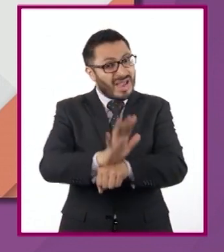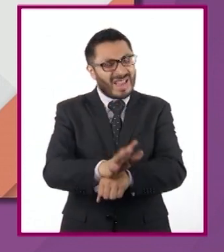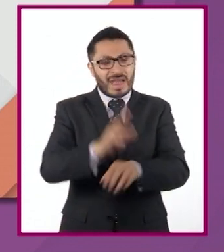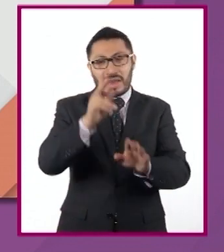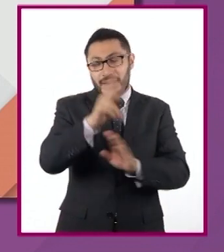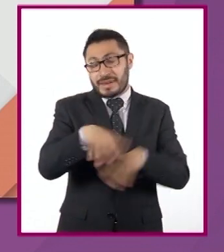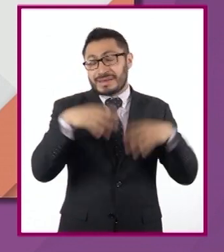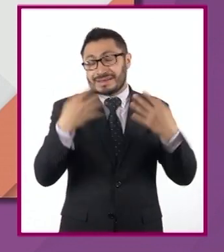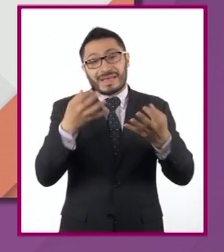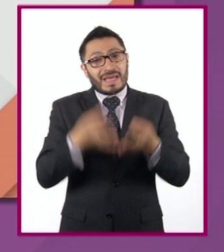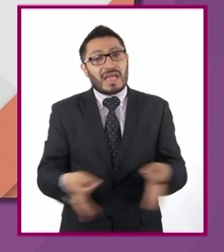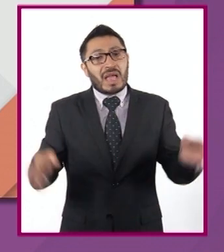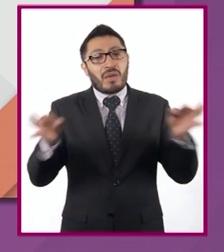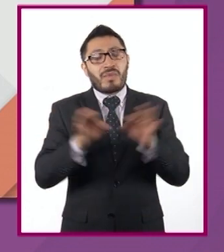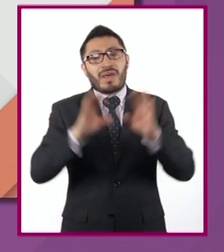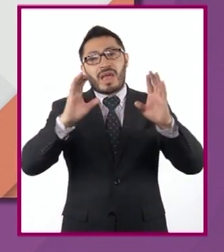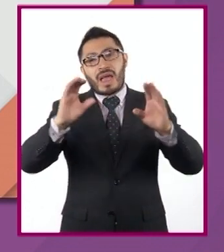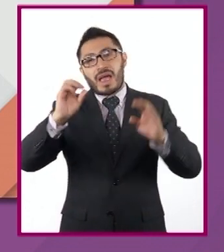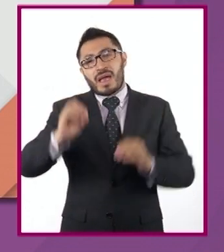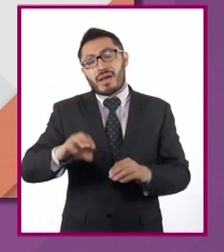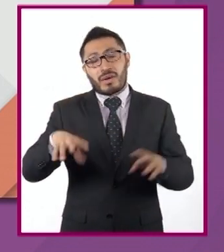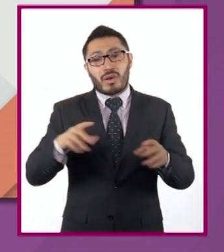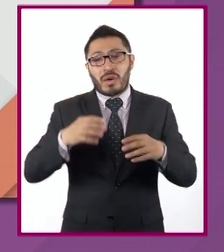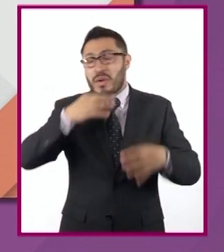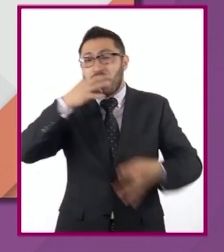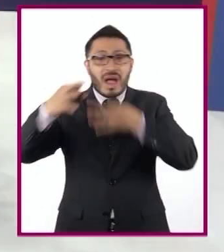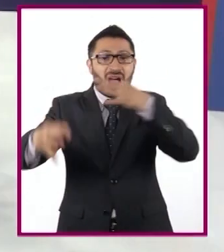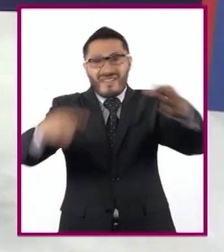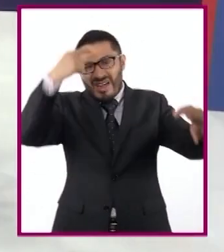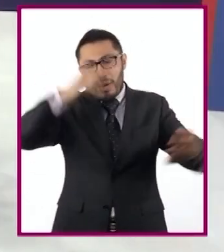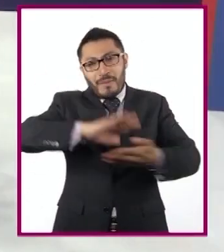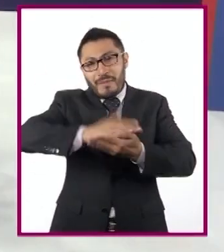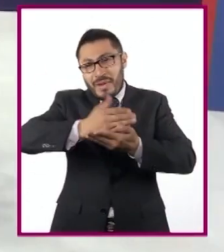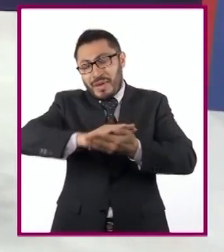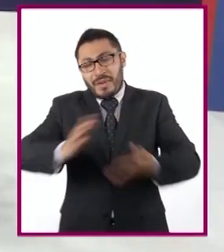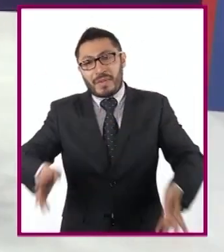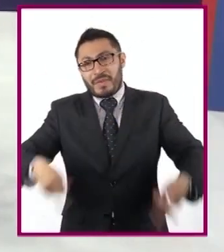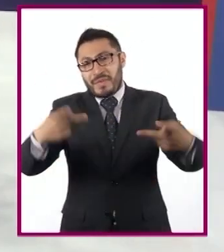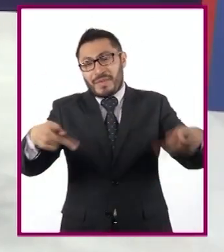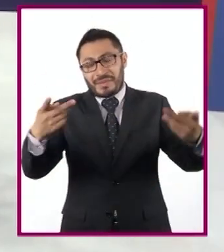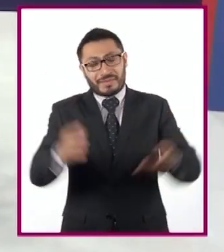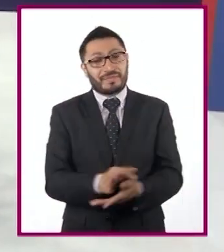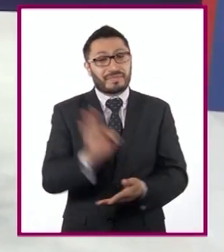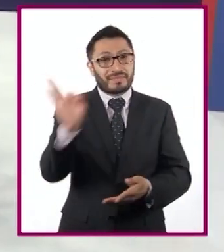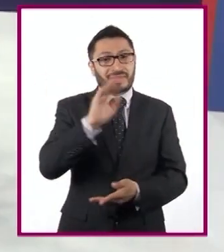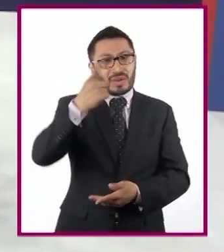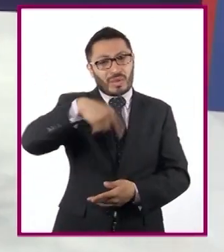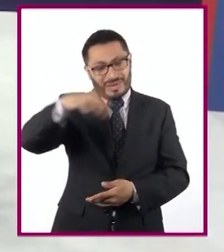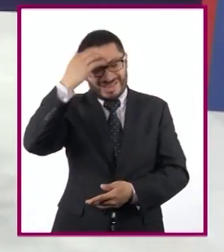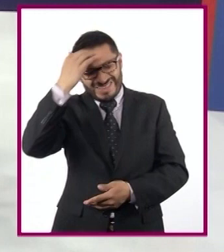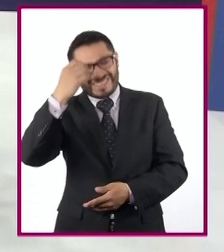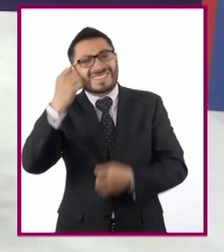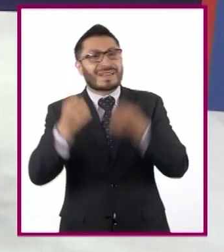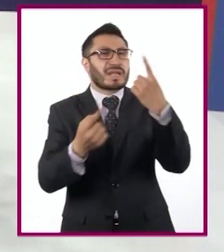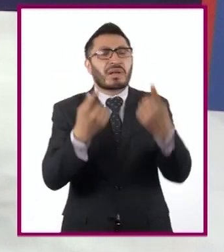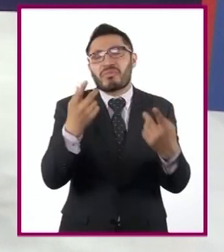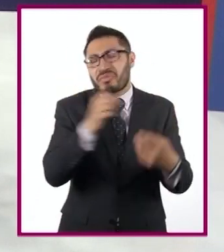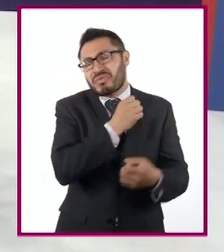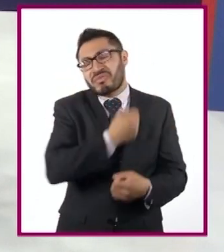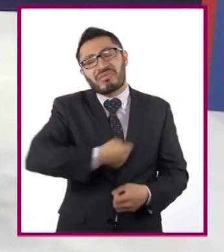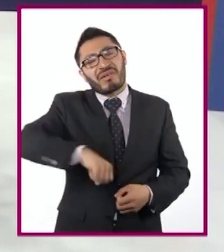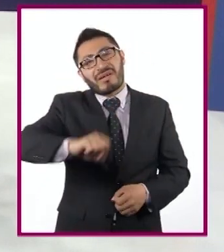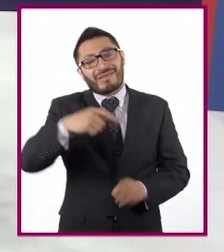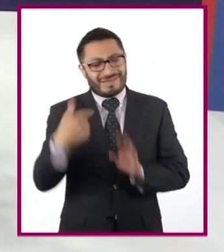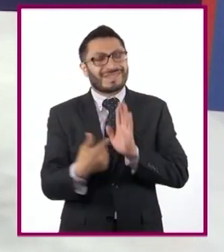filmó un exitoso comercial para promocionar unas computadoras. Seguramente ustedes han escuchado hablar de alguno de los artistas